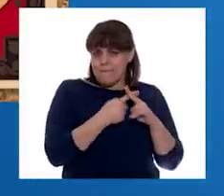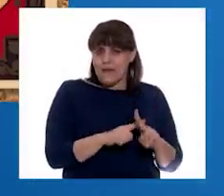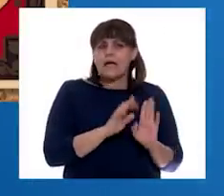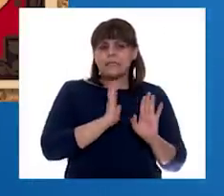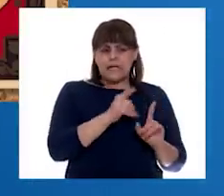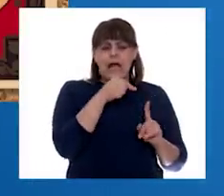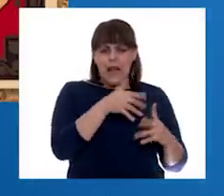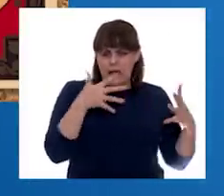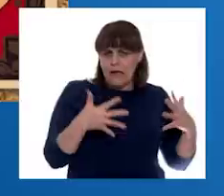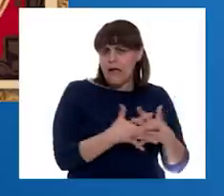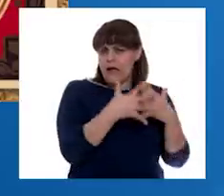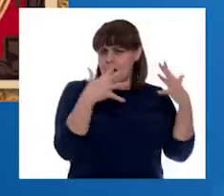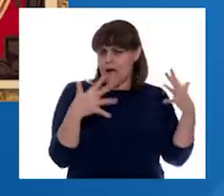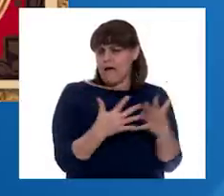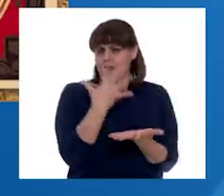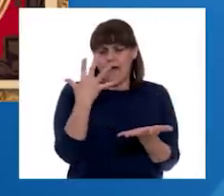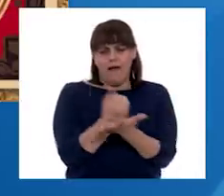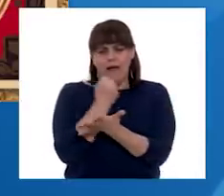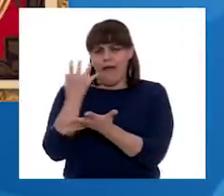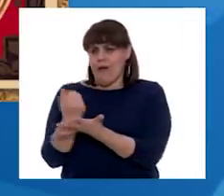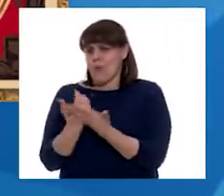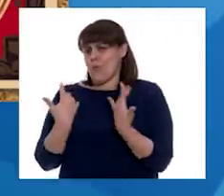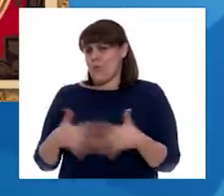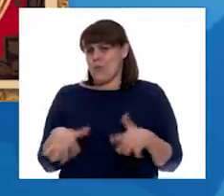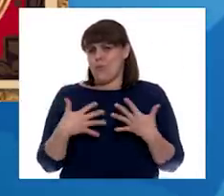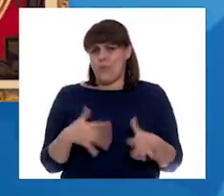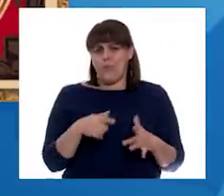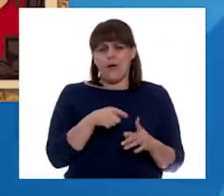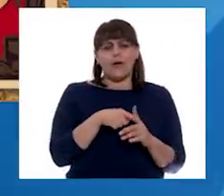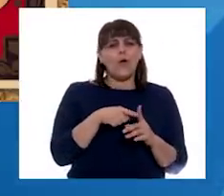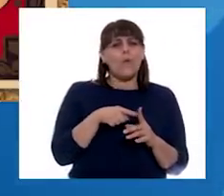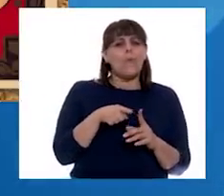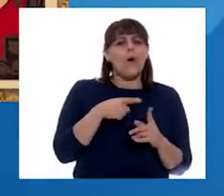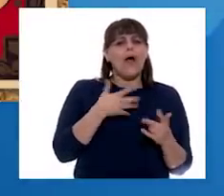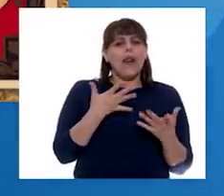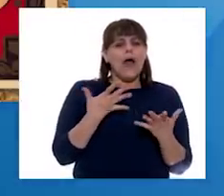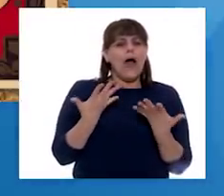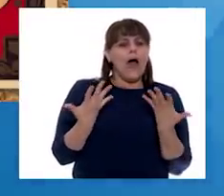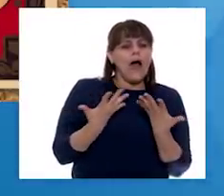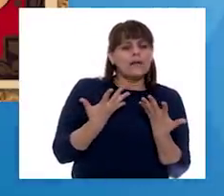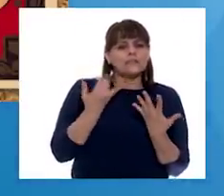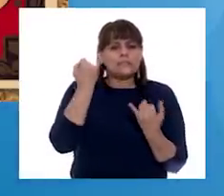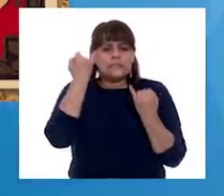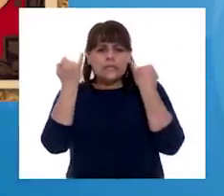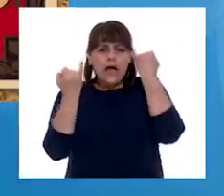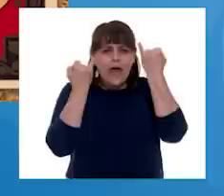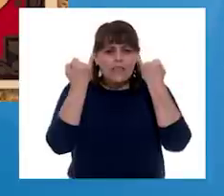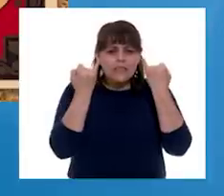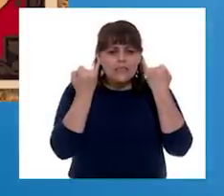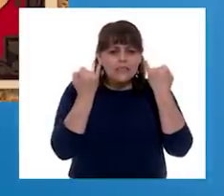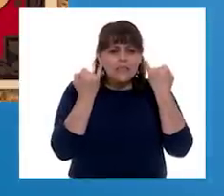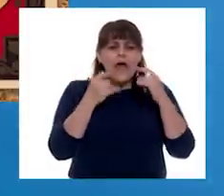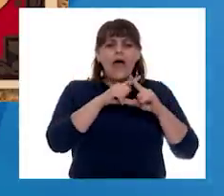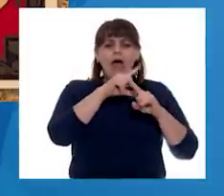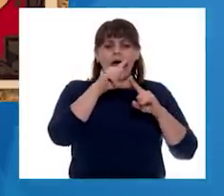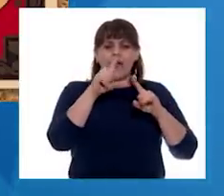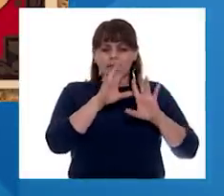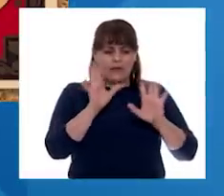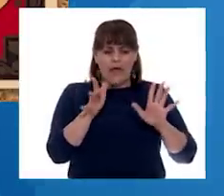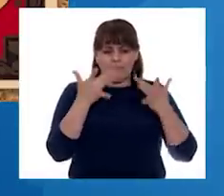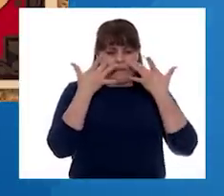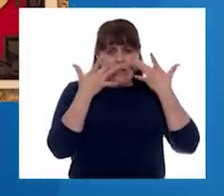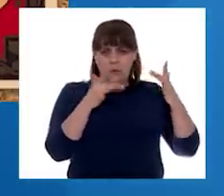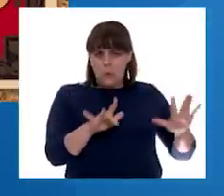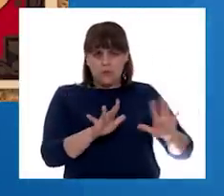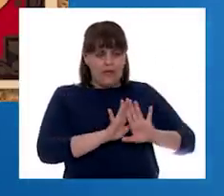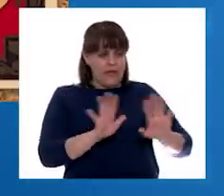heroicas batallas, sino por su coqueteo con las ideas centralistas y federalistas, y abandonar el cargo para ir a su hacienda a descansar.